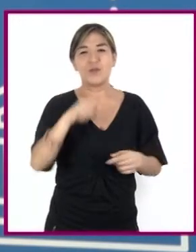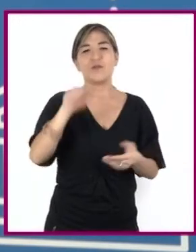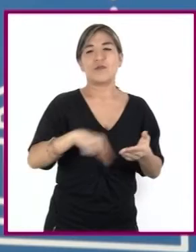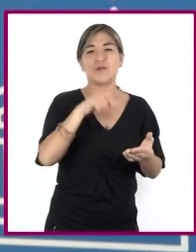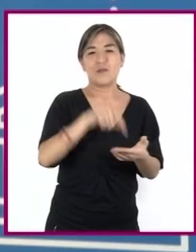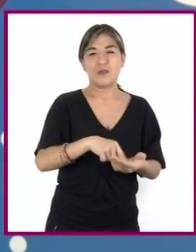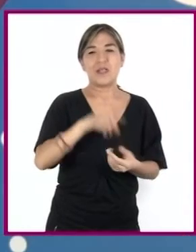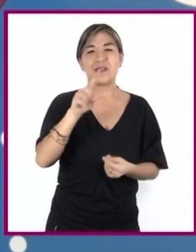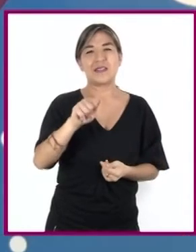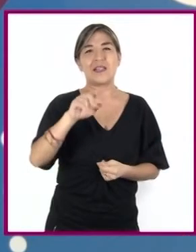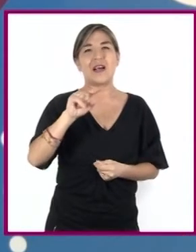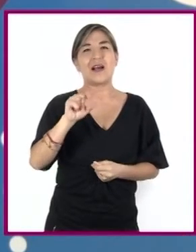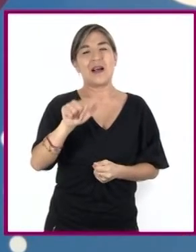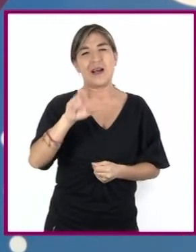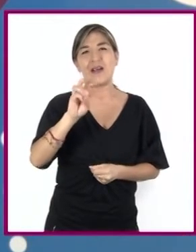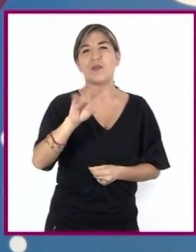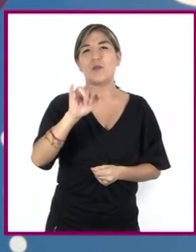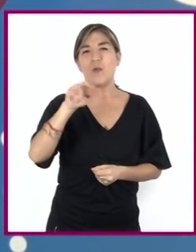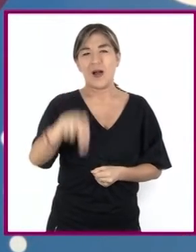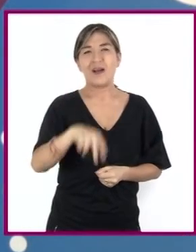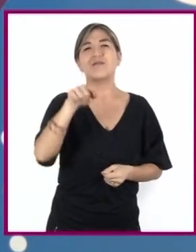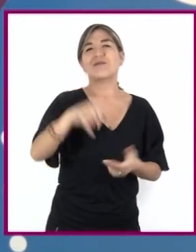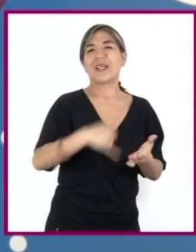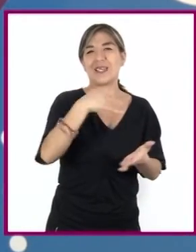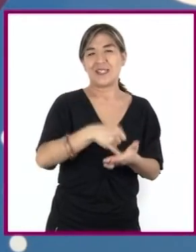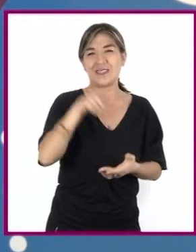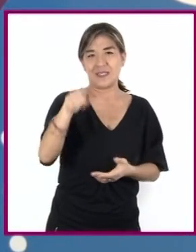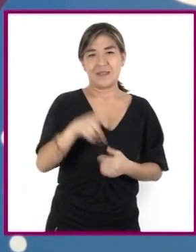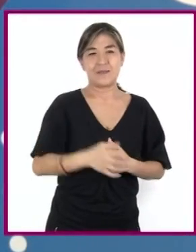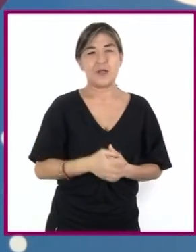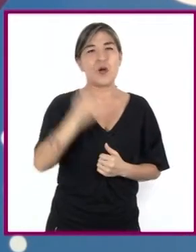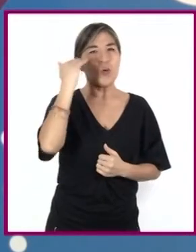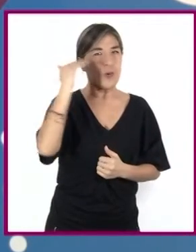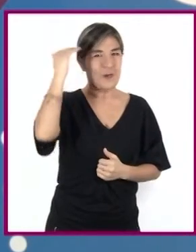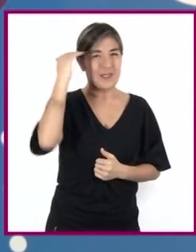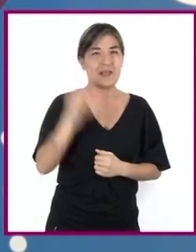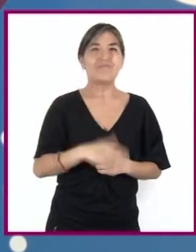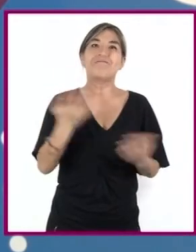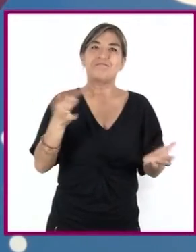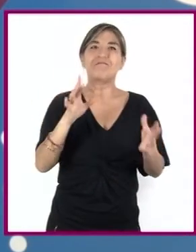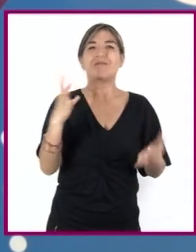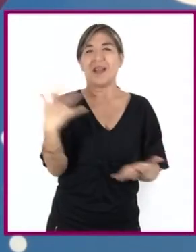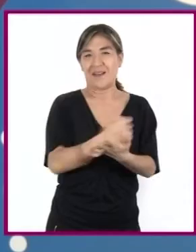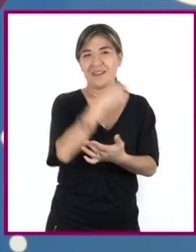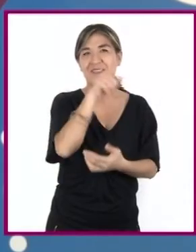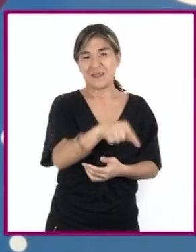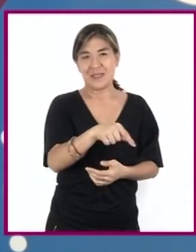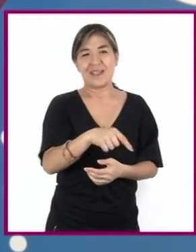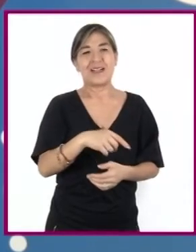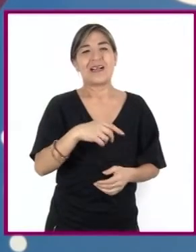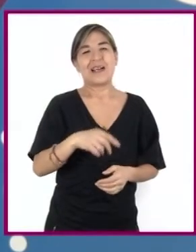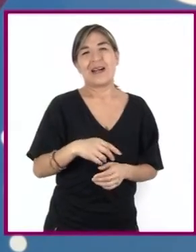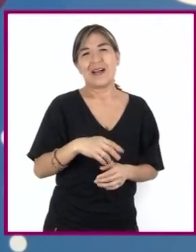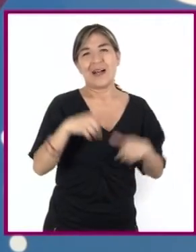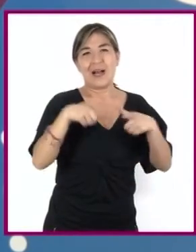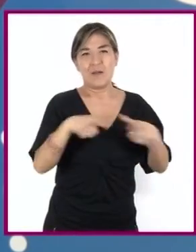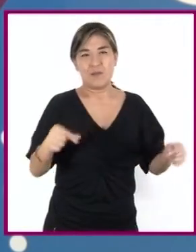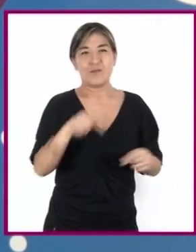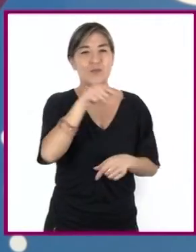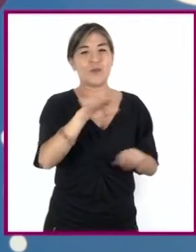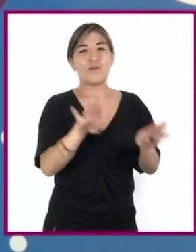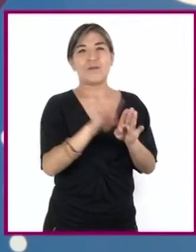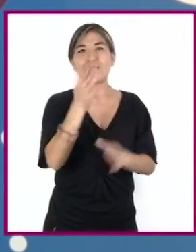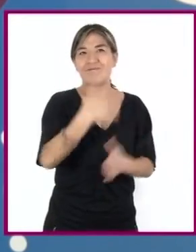islas del Mar de Corea. Sorpresivamente ganó Japón, nación que se estaba convirtiendo en una